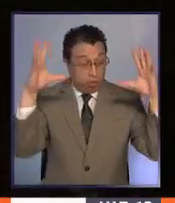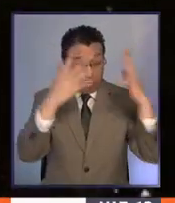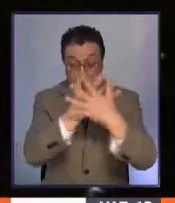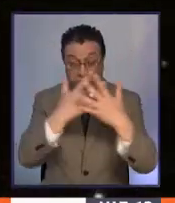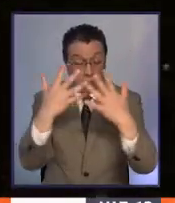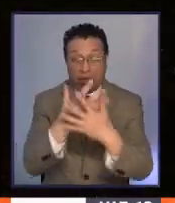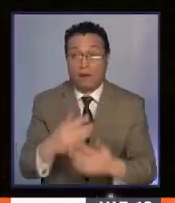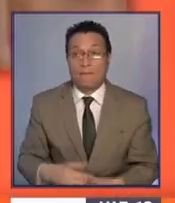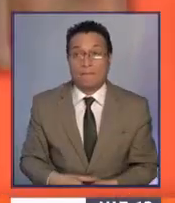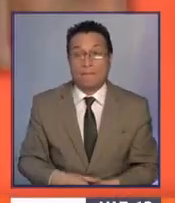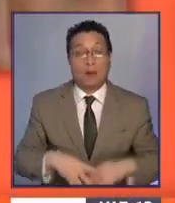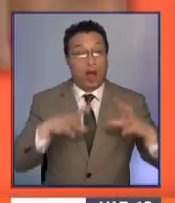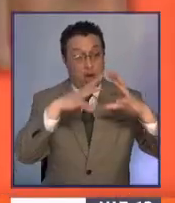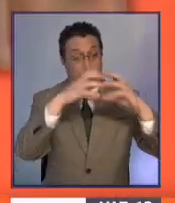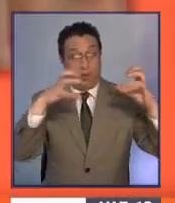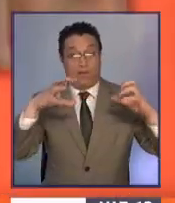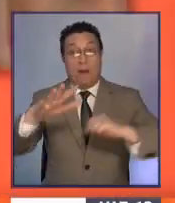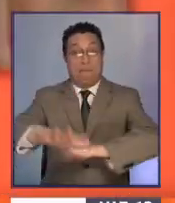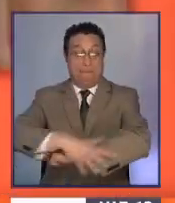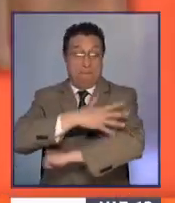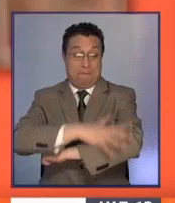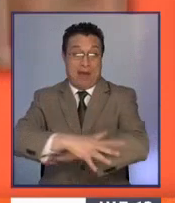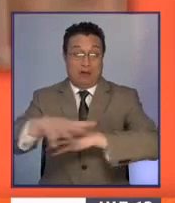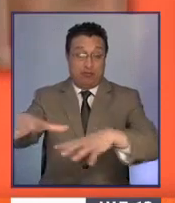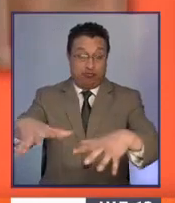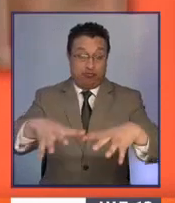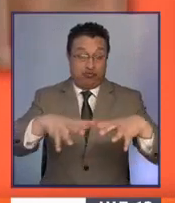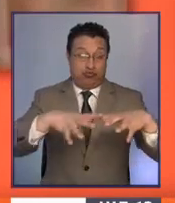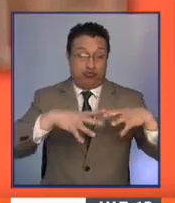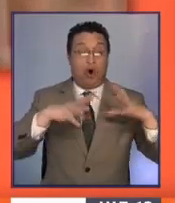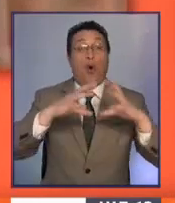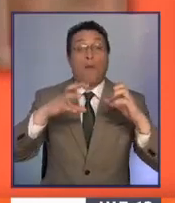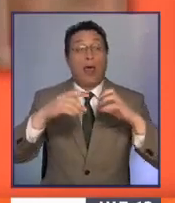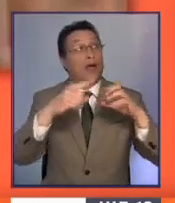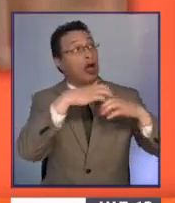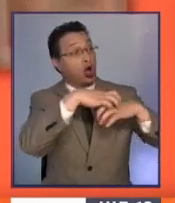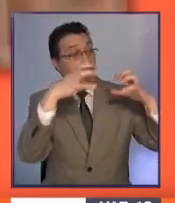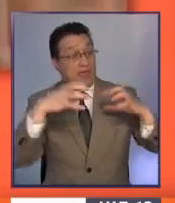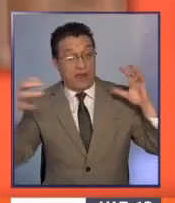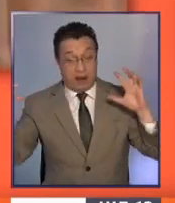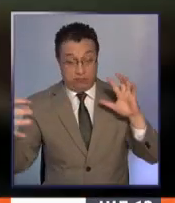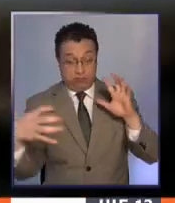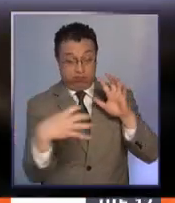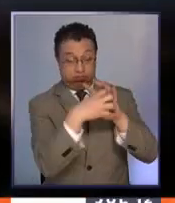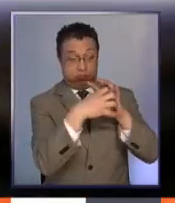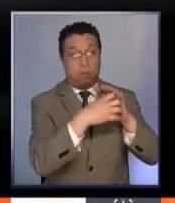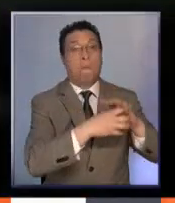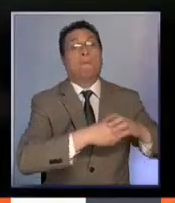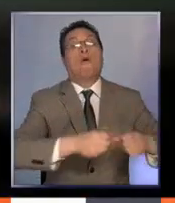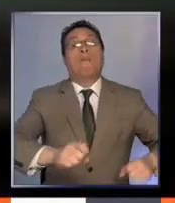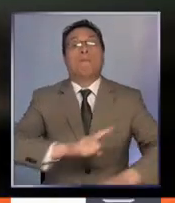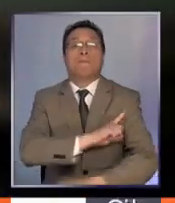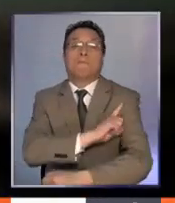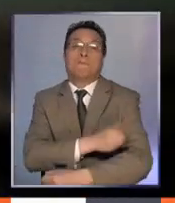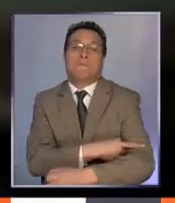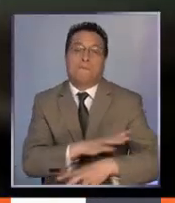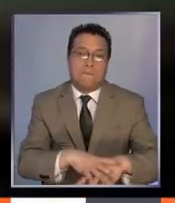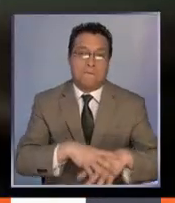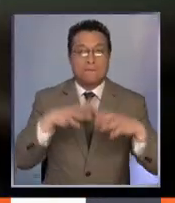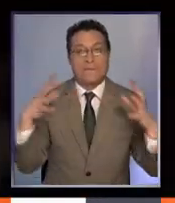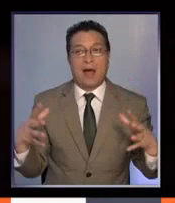Son nubes que vienen desde el mar con una alta humedad y que al chocar con la cordillera de la costa, con la cordillera de los Andes, se activan. Porque este tipo de fenómenos